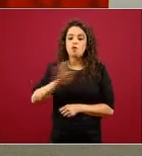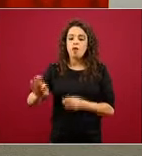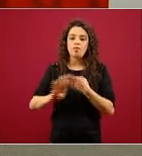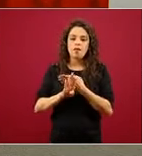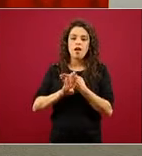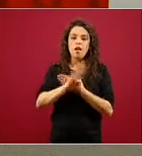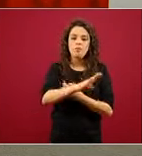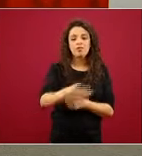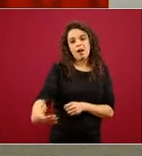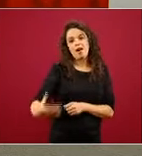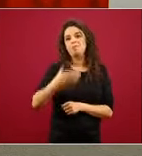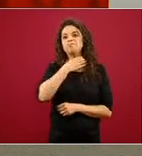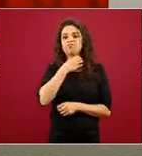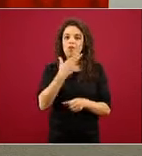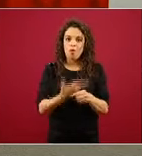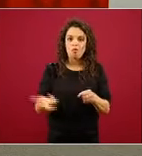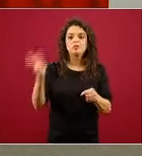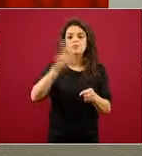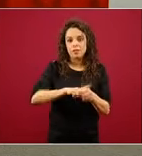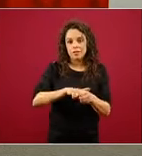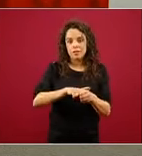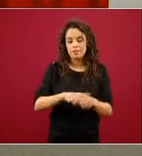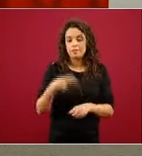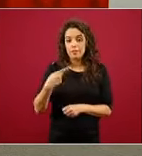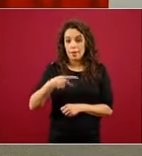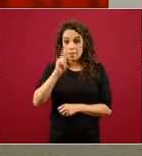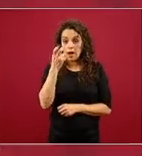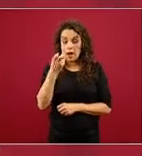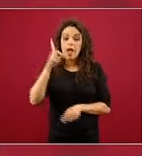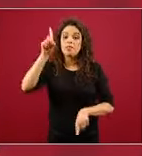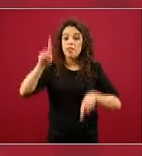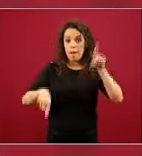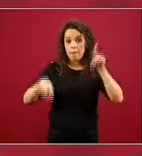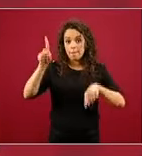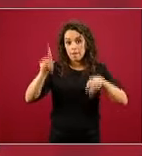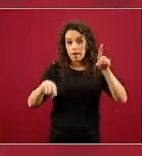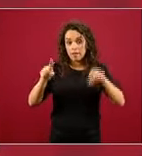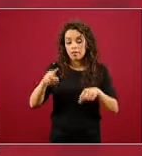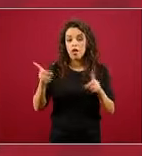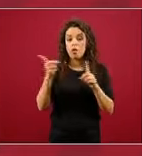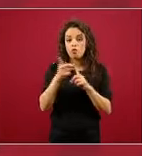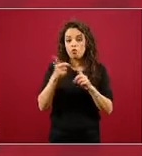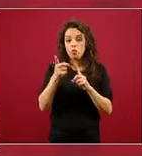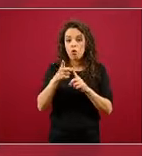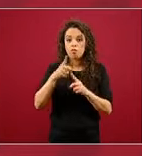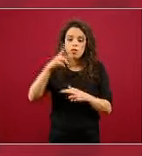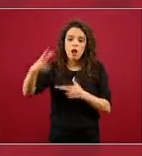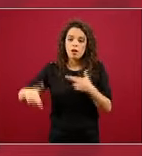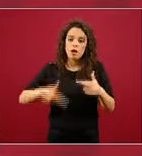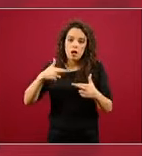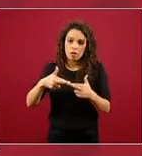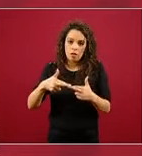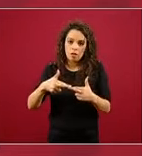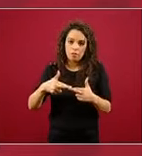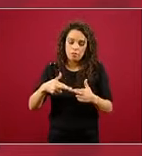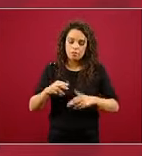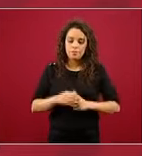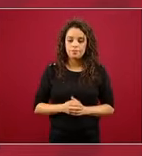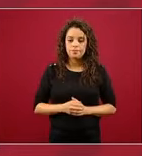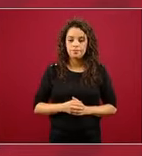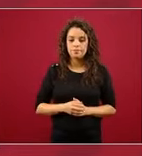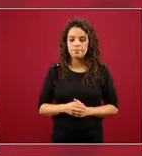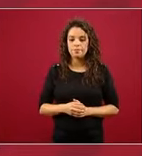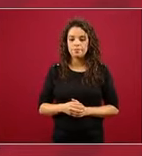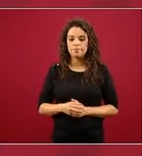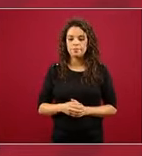embargo, lógicamente, la capacidad hospitalaria también depende de la región en la que uno se encuentra. Es decir, podemos ver un